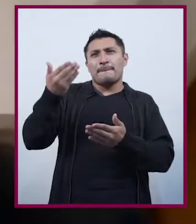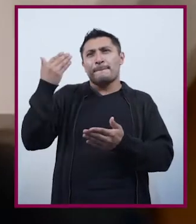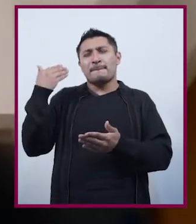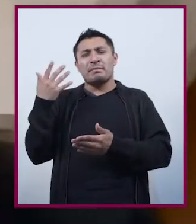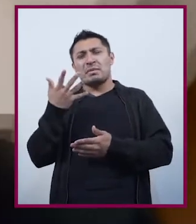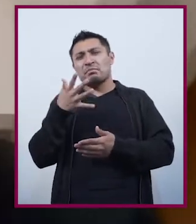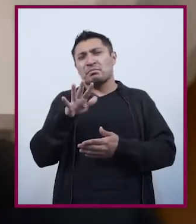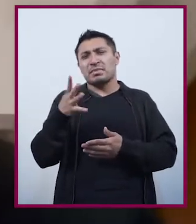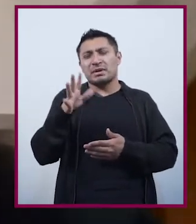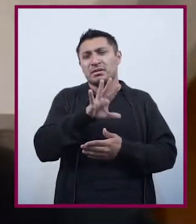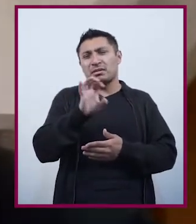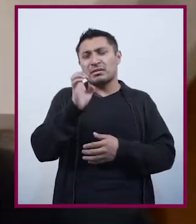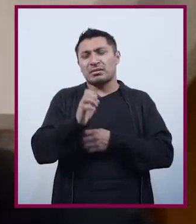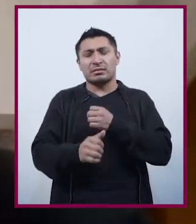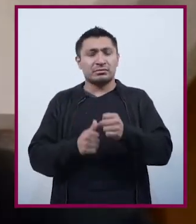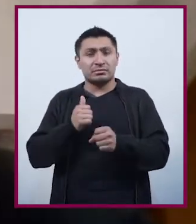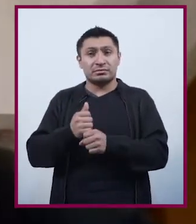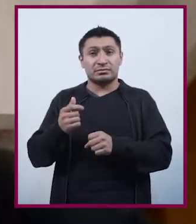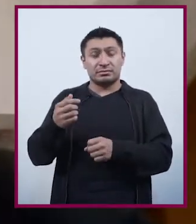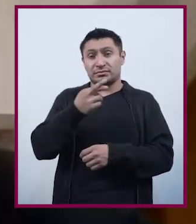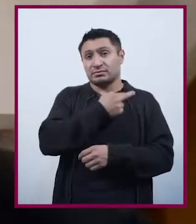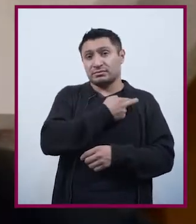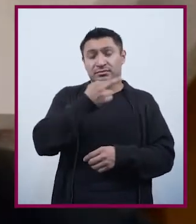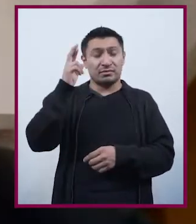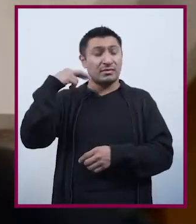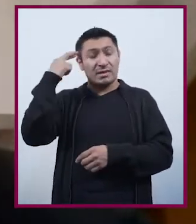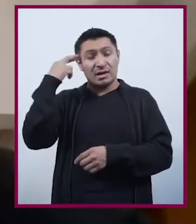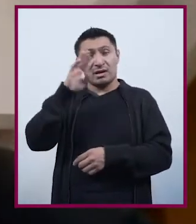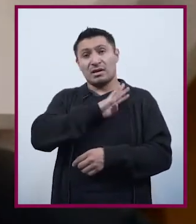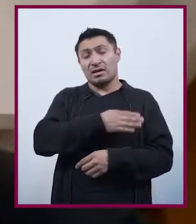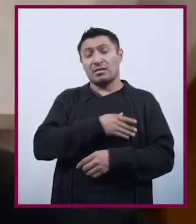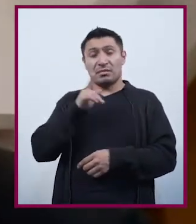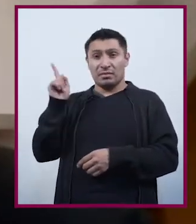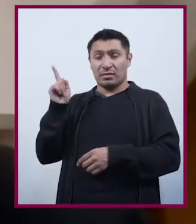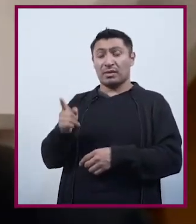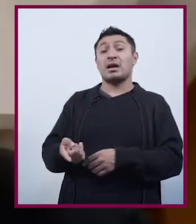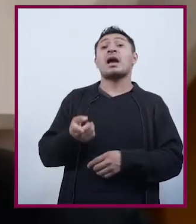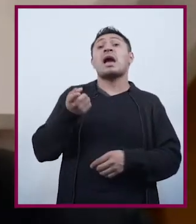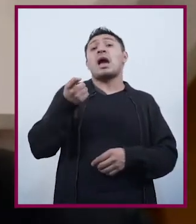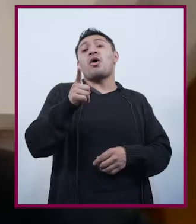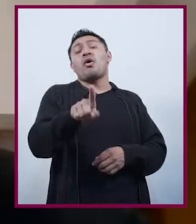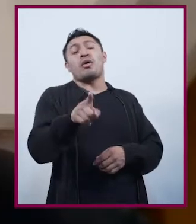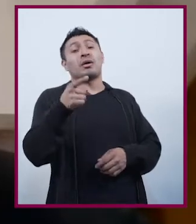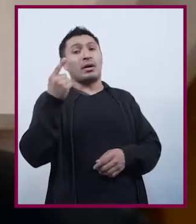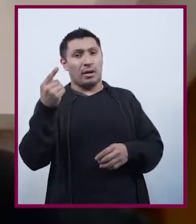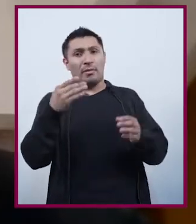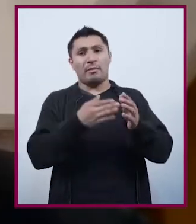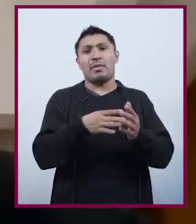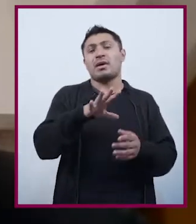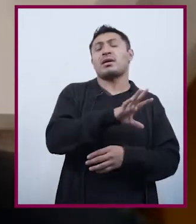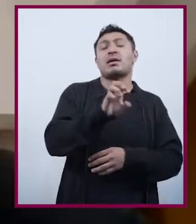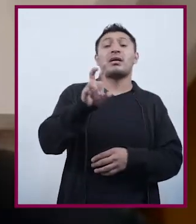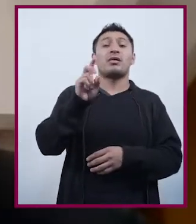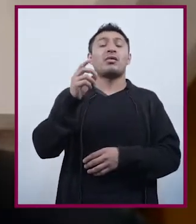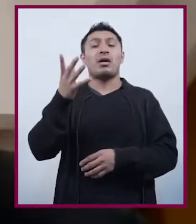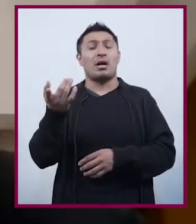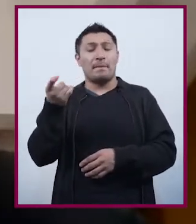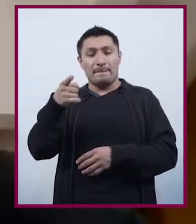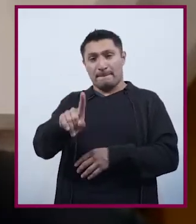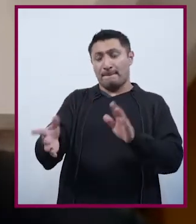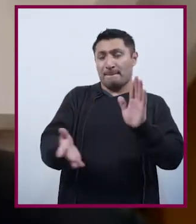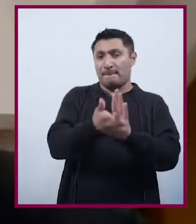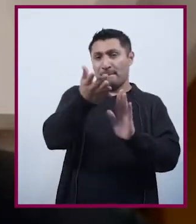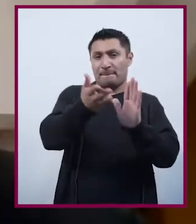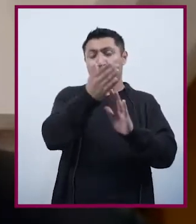casi 500 años el entonces rey de España, en donde ordenó en 1535